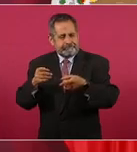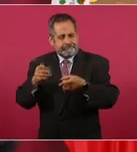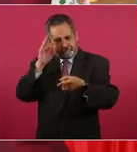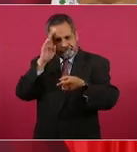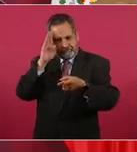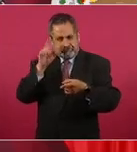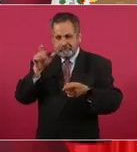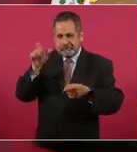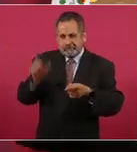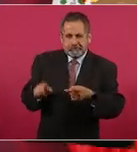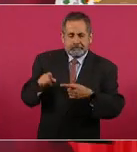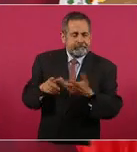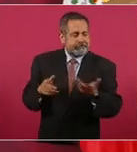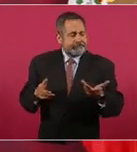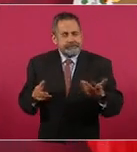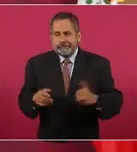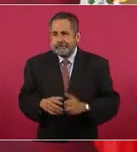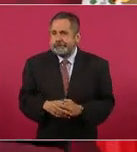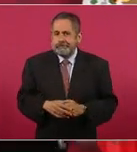que no vale la pena